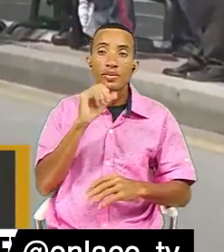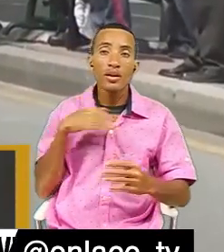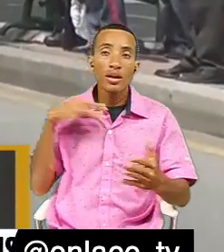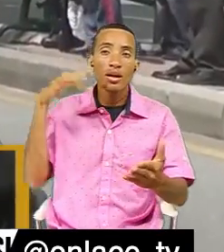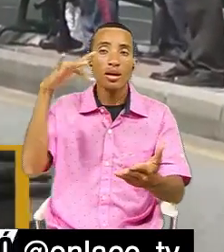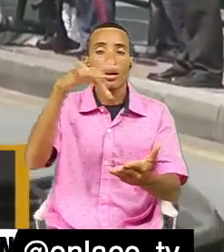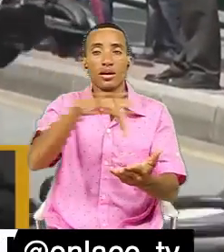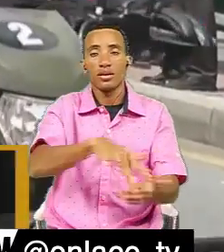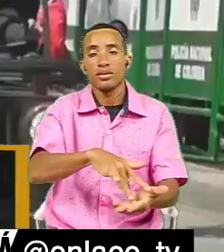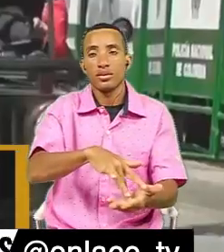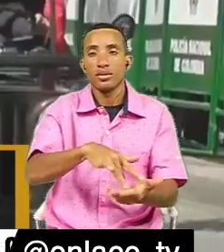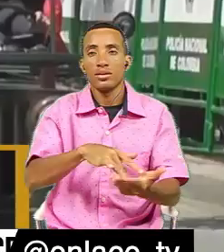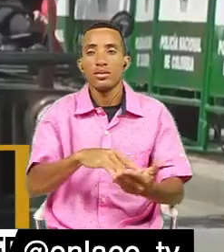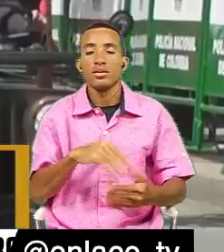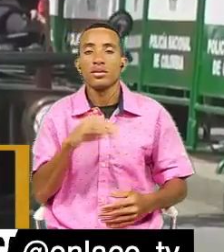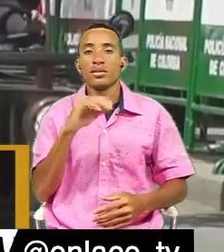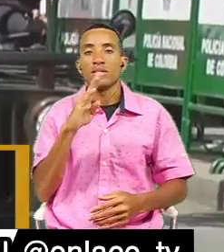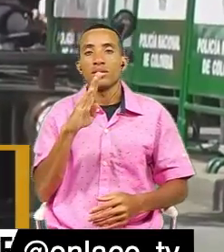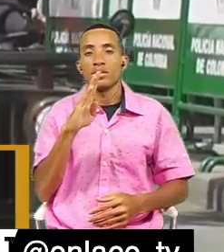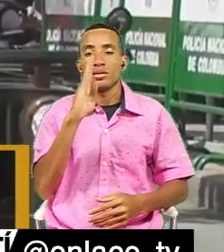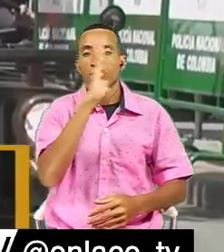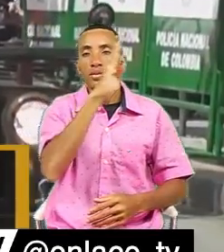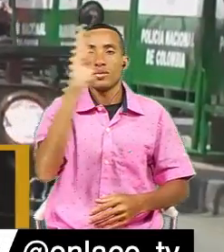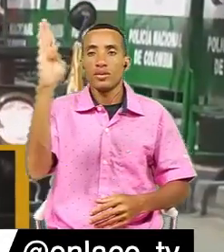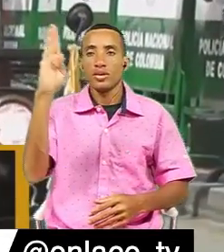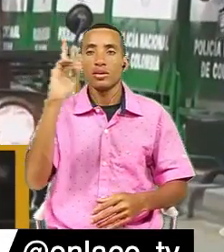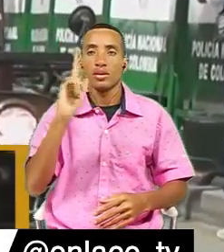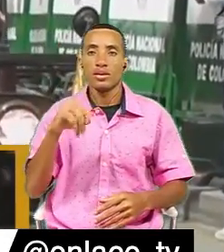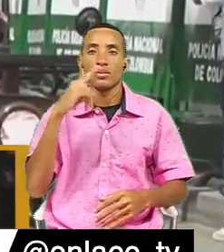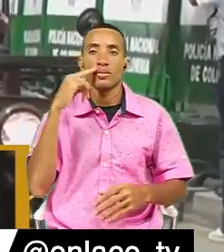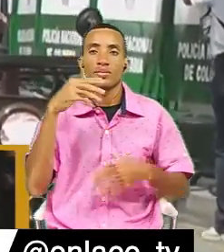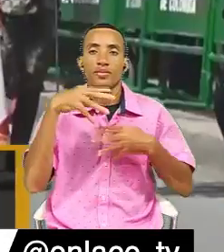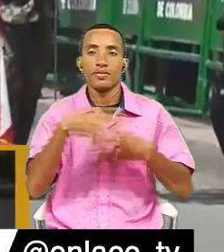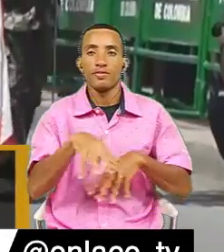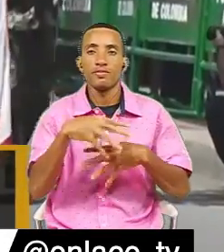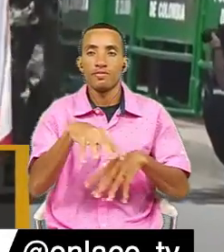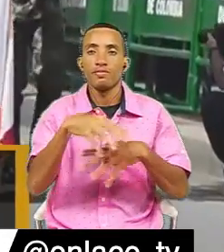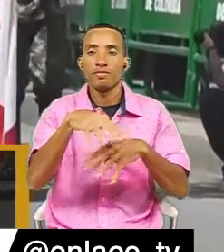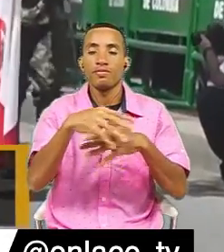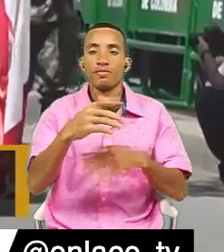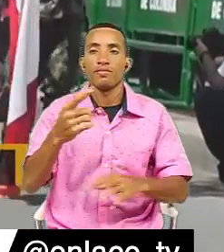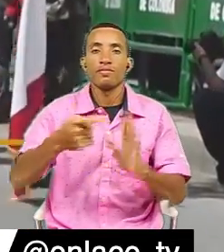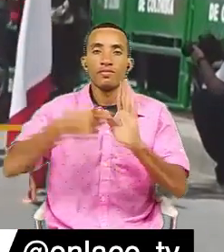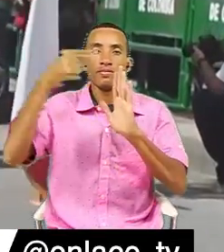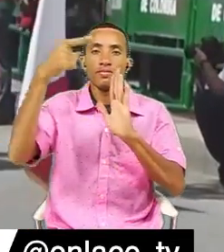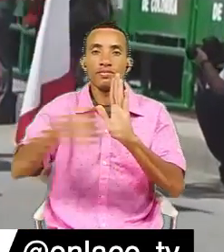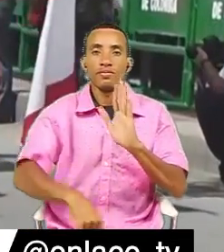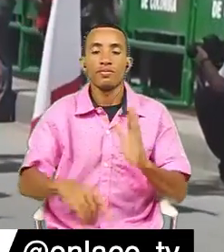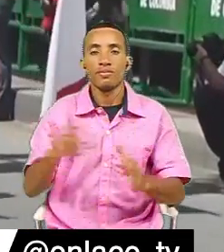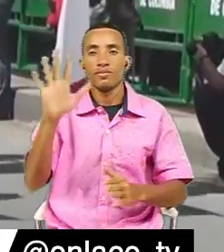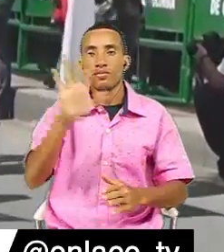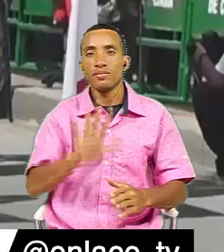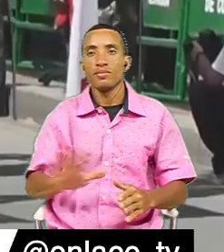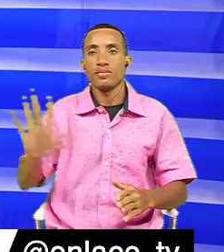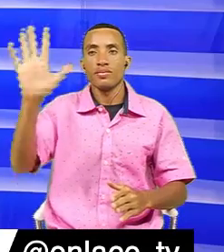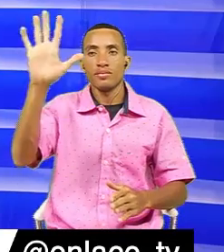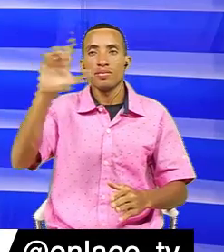se desarrolló la celebración patria, la cual contó con la presencia de las autoridades municipales, departamentales y